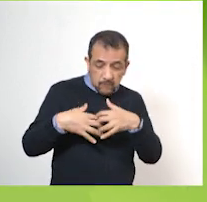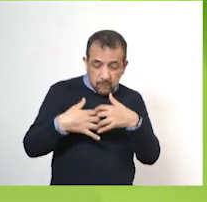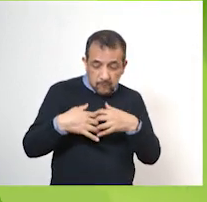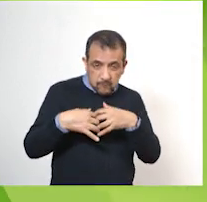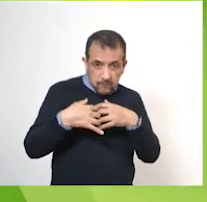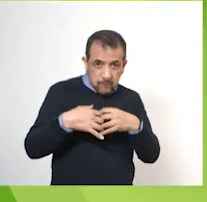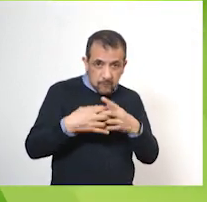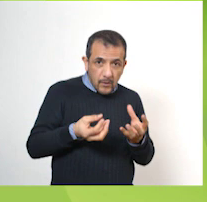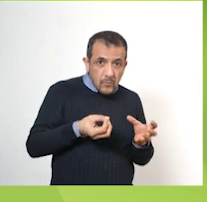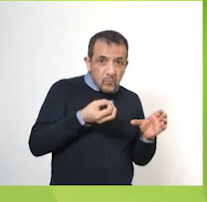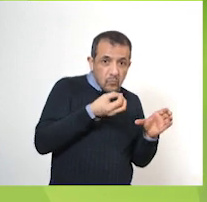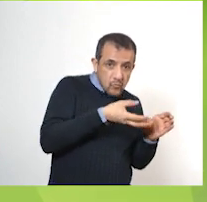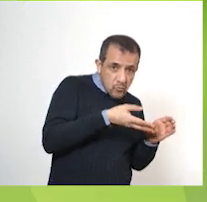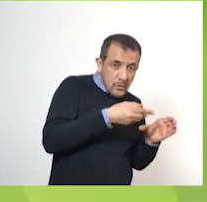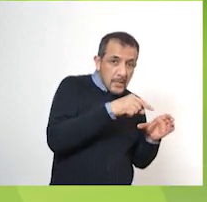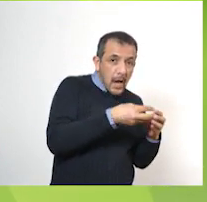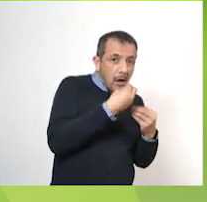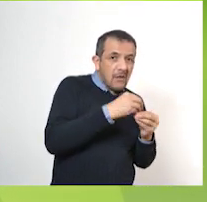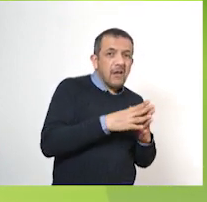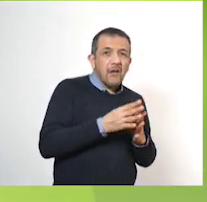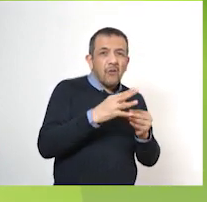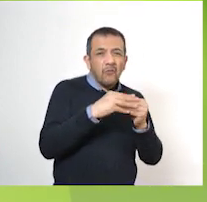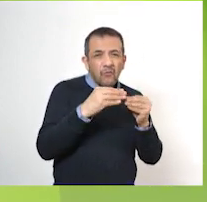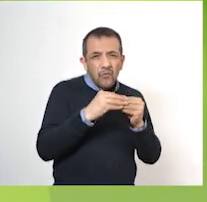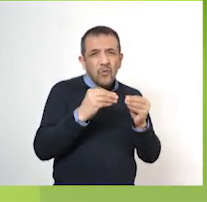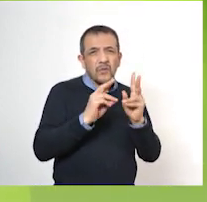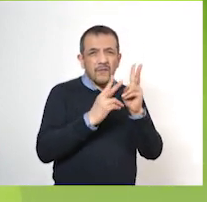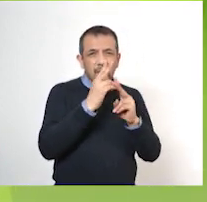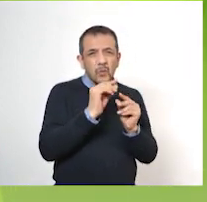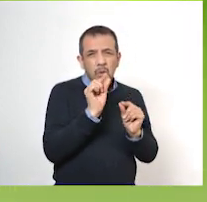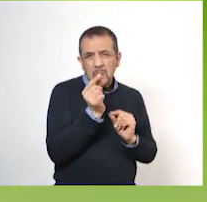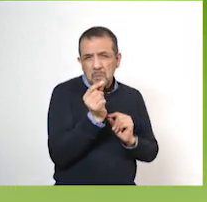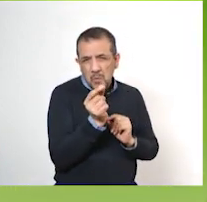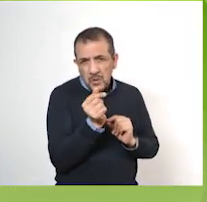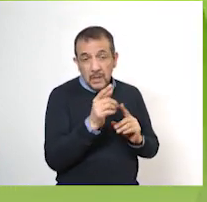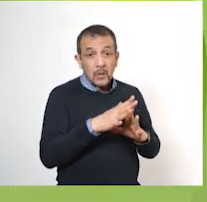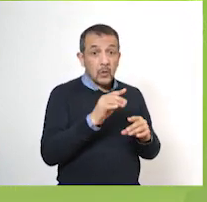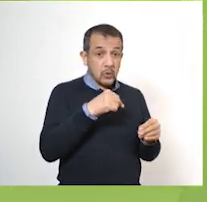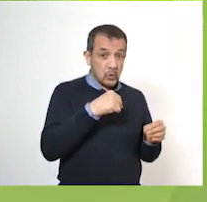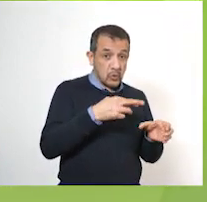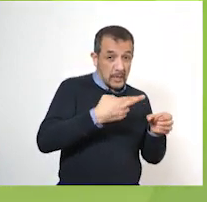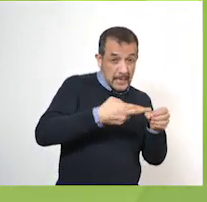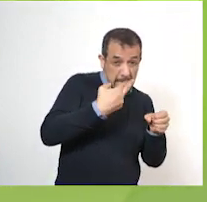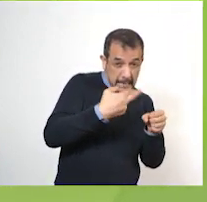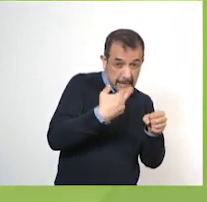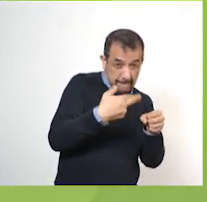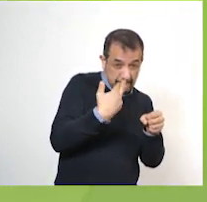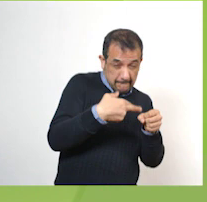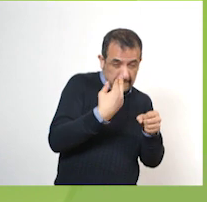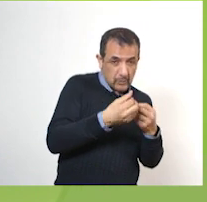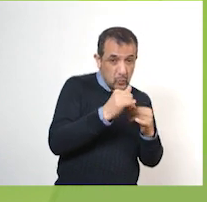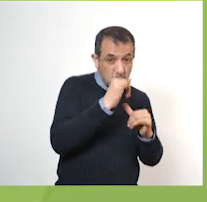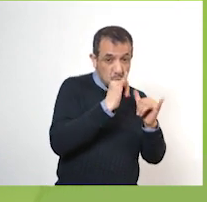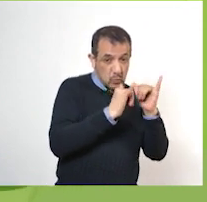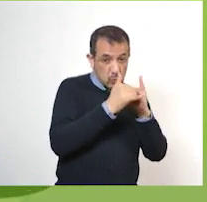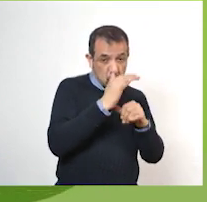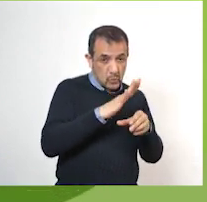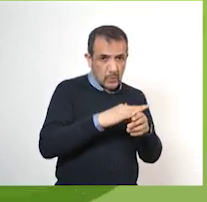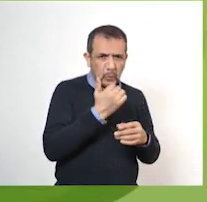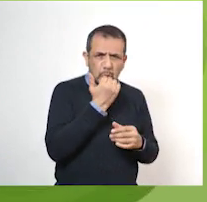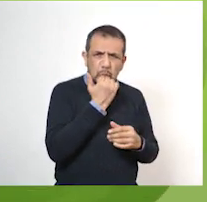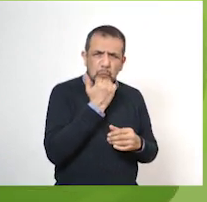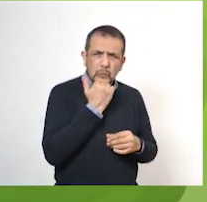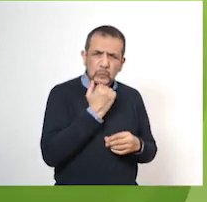consumo muy limitado de frutas y verduras, consumo alto de refrescos y